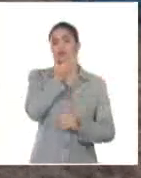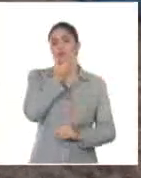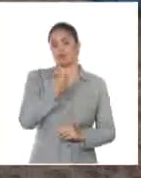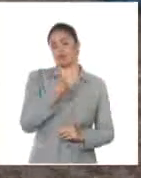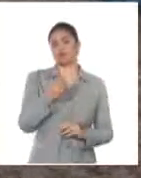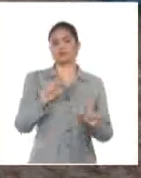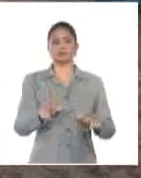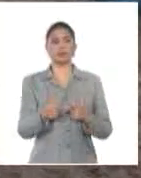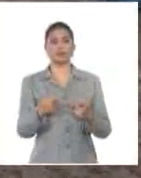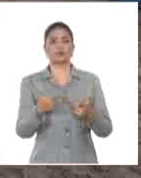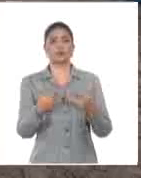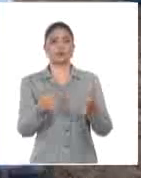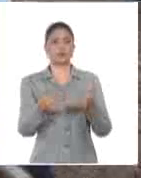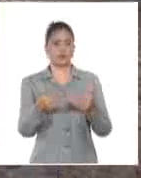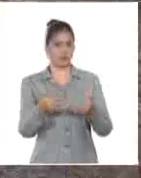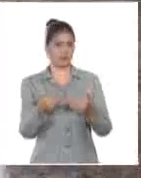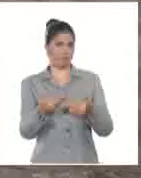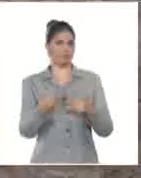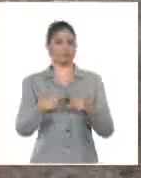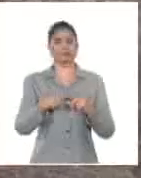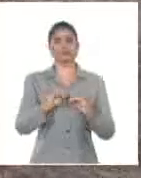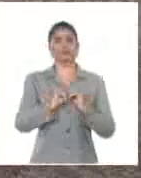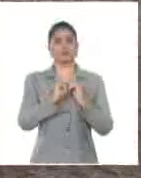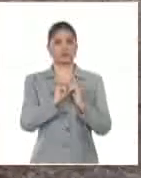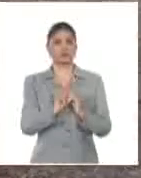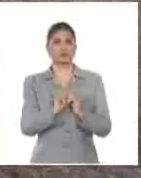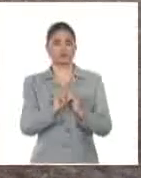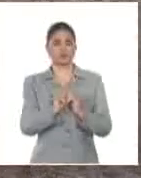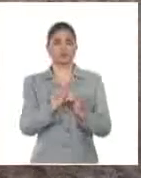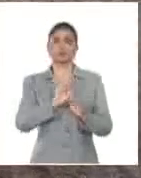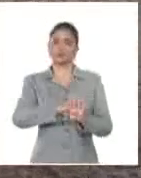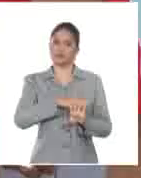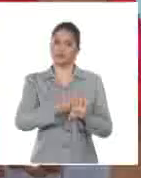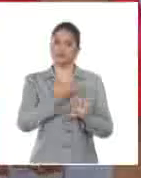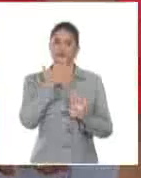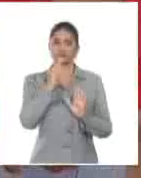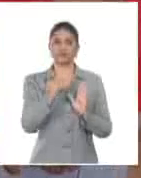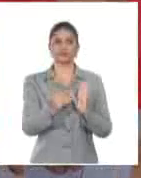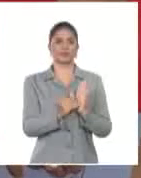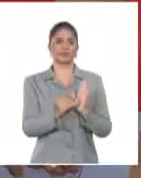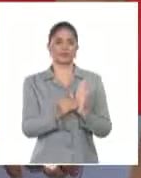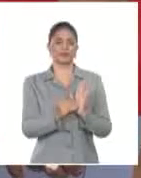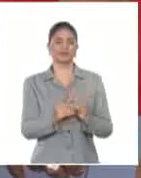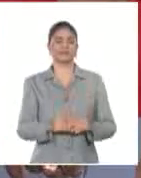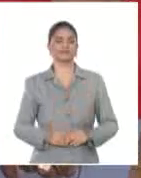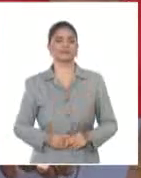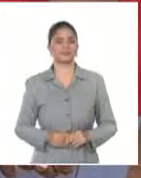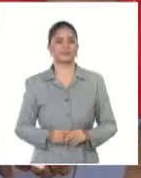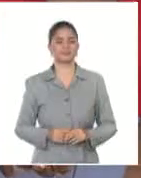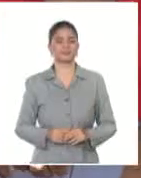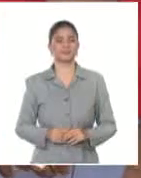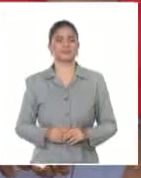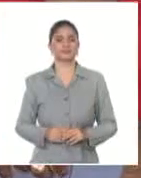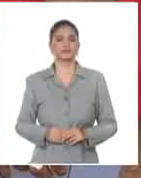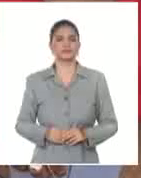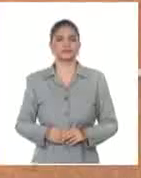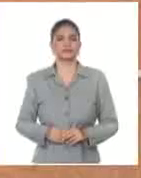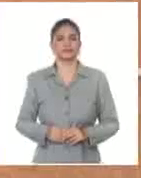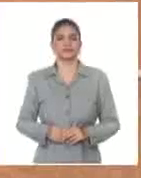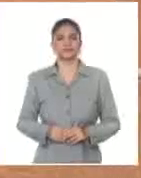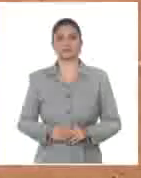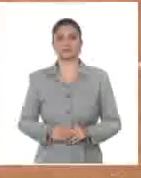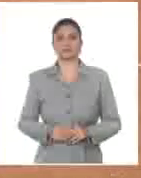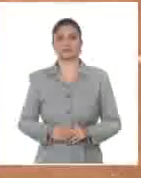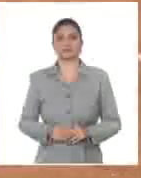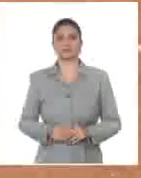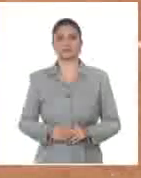un reportaje especial con este joven muy talentoso en próximas emisiones. Desde el Estadio Latinoamericano, este es un reporte de Pablo Otero